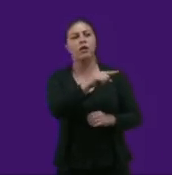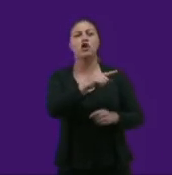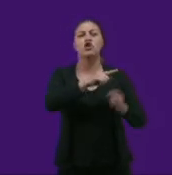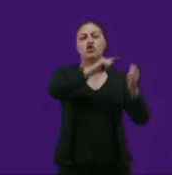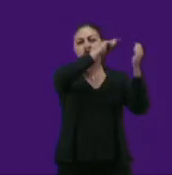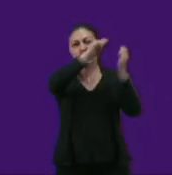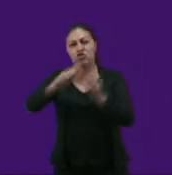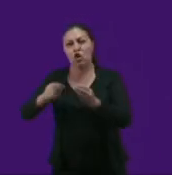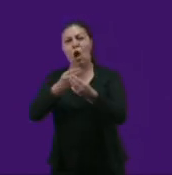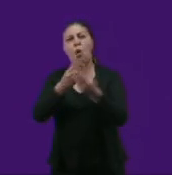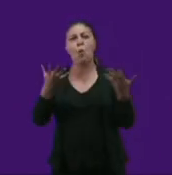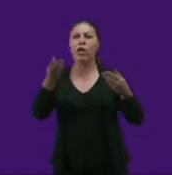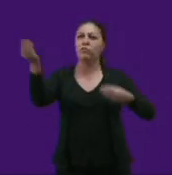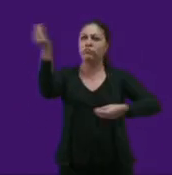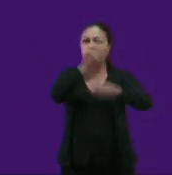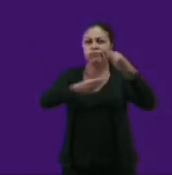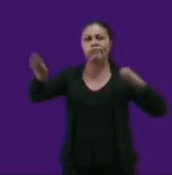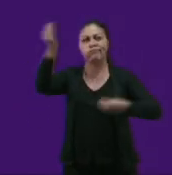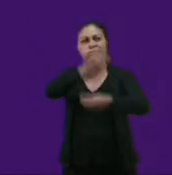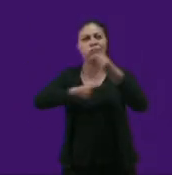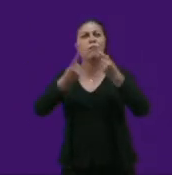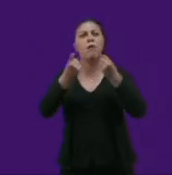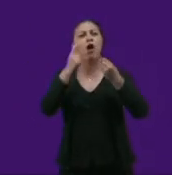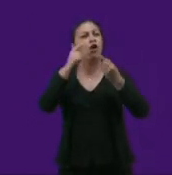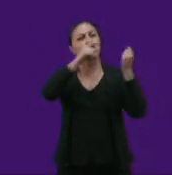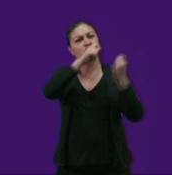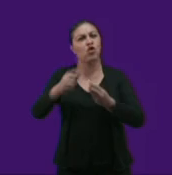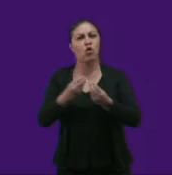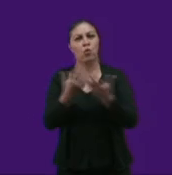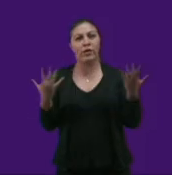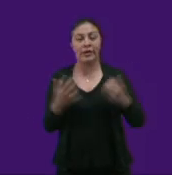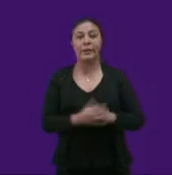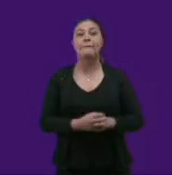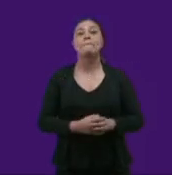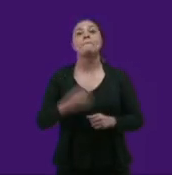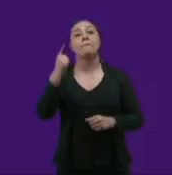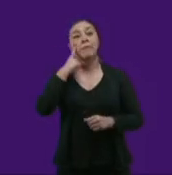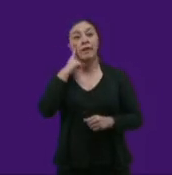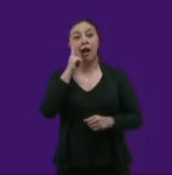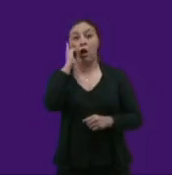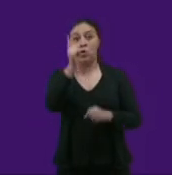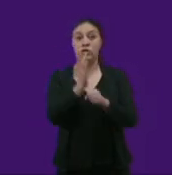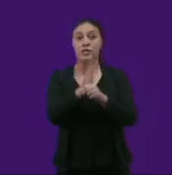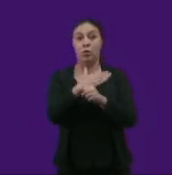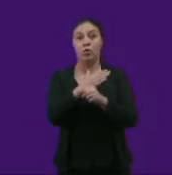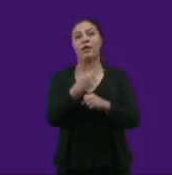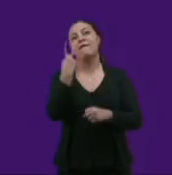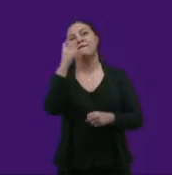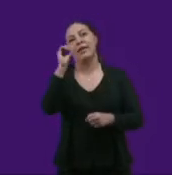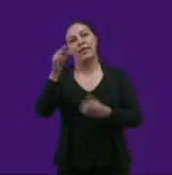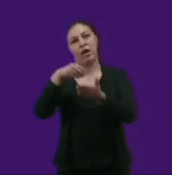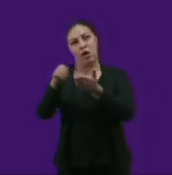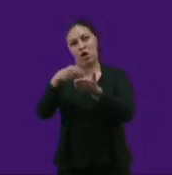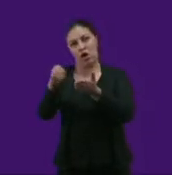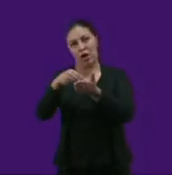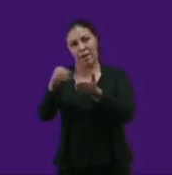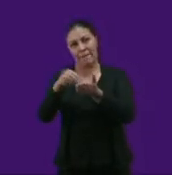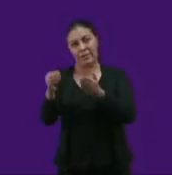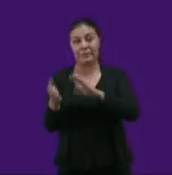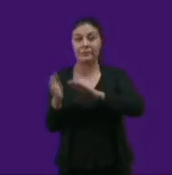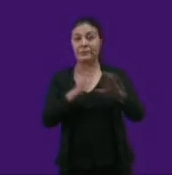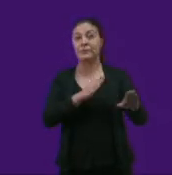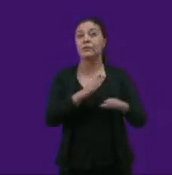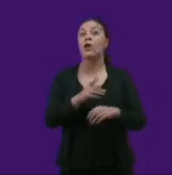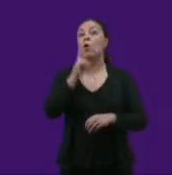la plataforma de Mercado Libre en Latinoamérica? Se hacen 20 compras por segundo y se hacen 60 pagos de Mercado Pago